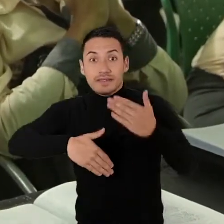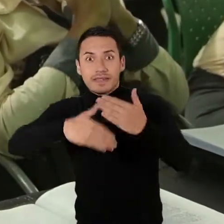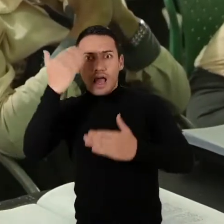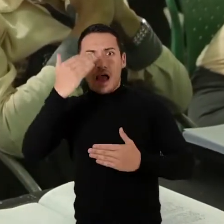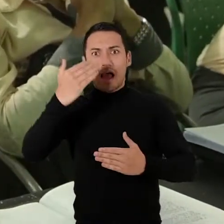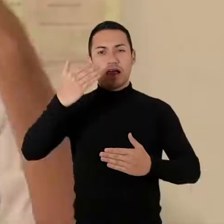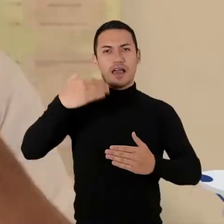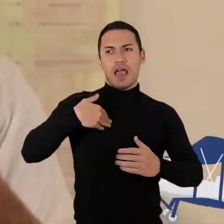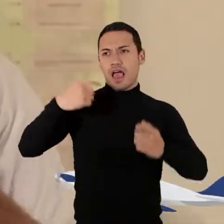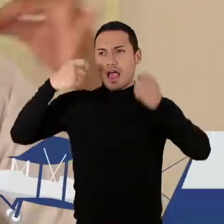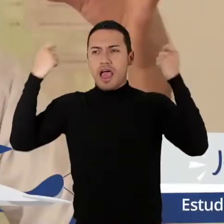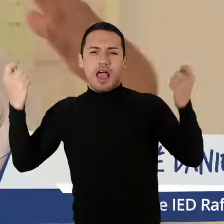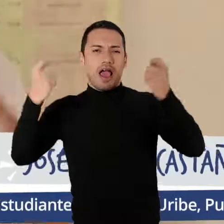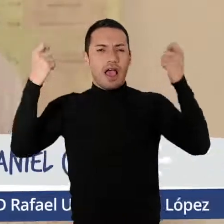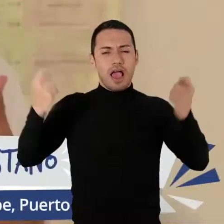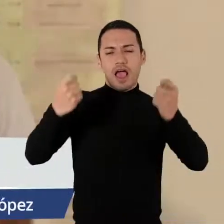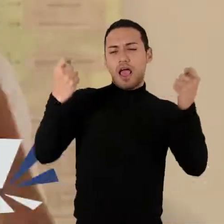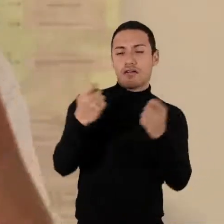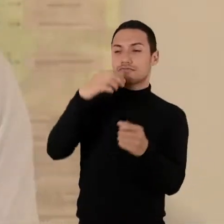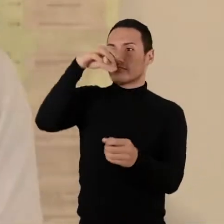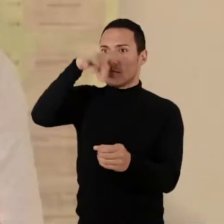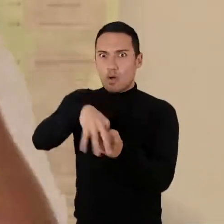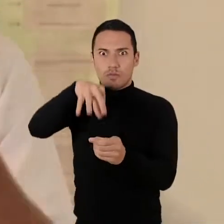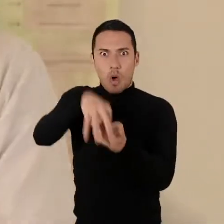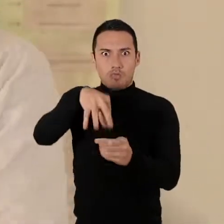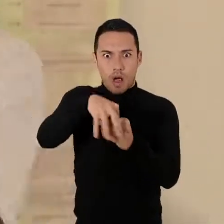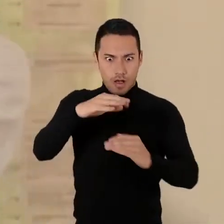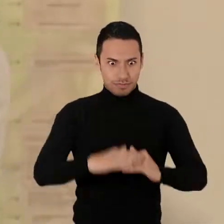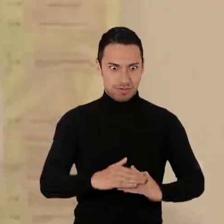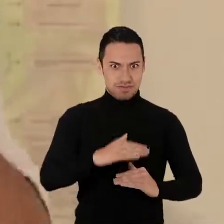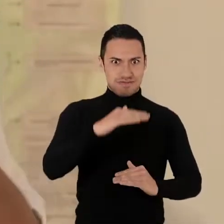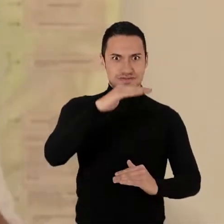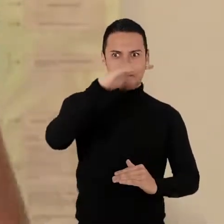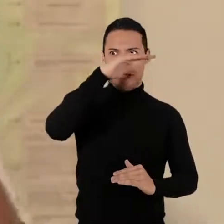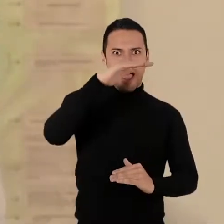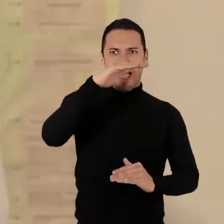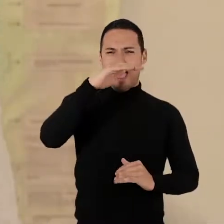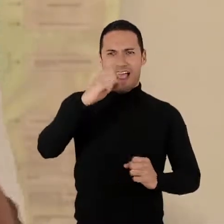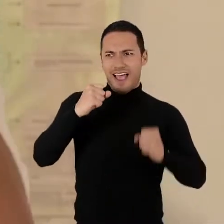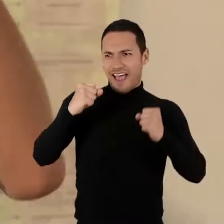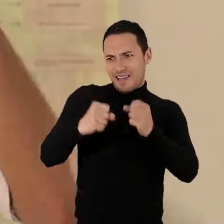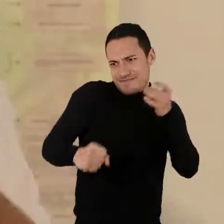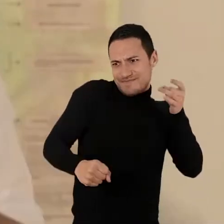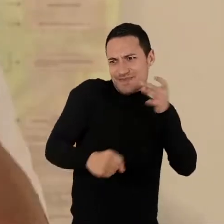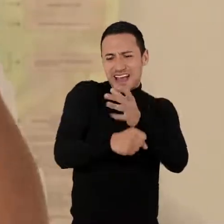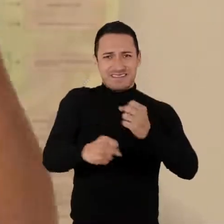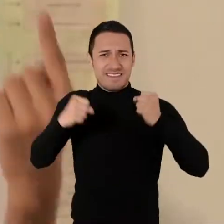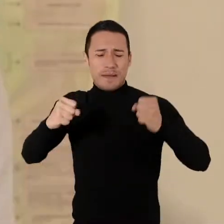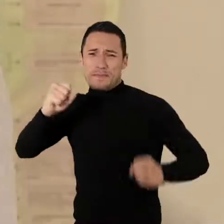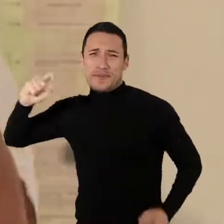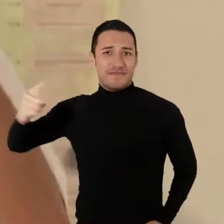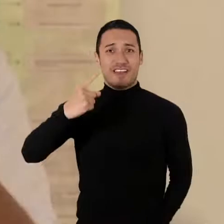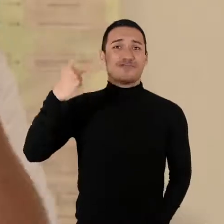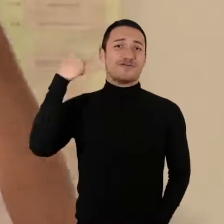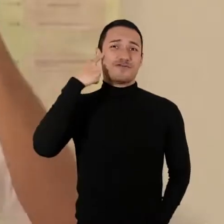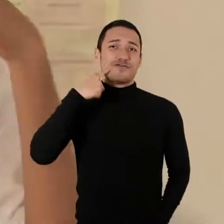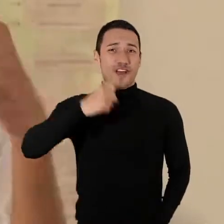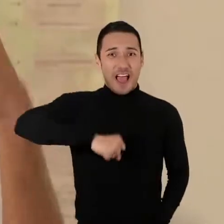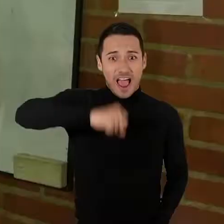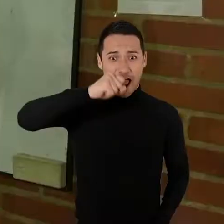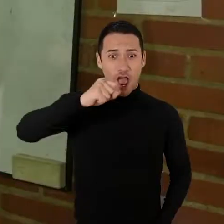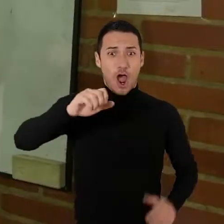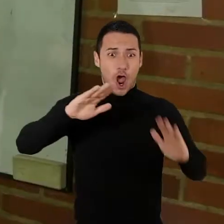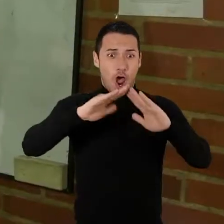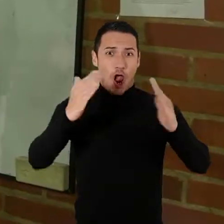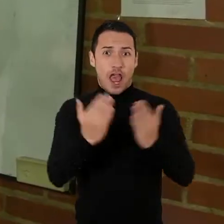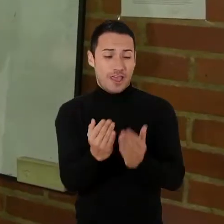campañas, iniciamos con los votos. Cuando me di cuenta que yo tenía muchos más votos que ellos, me alegré mucho porque era la primera